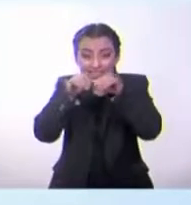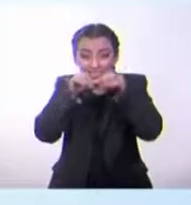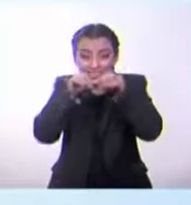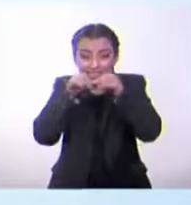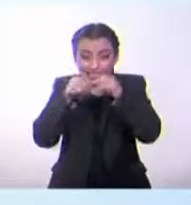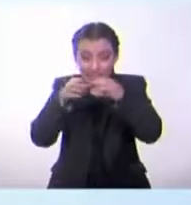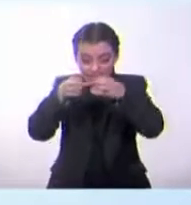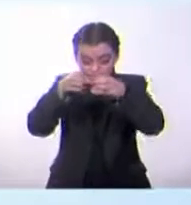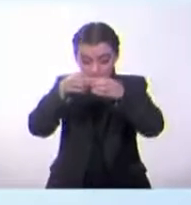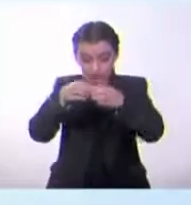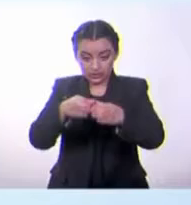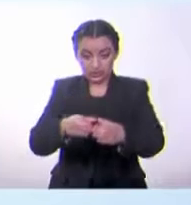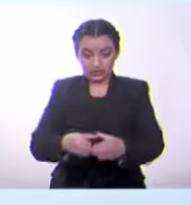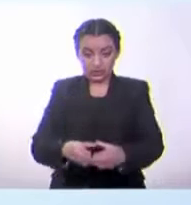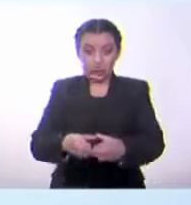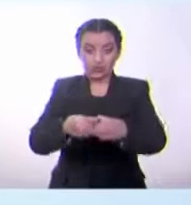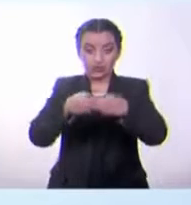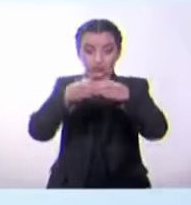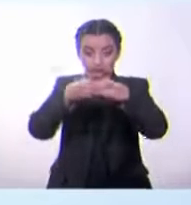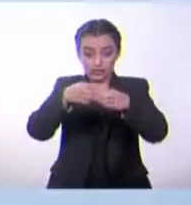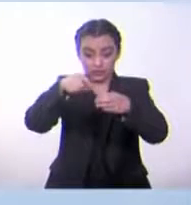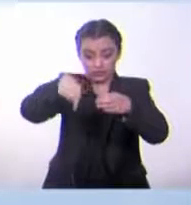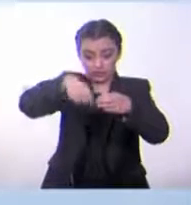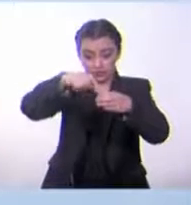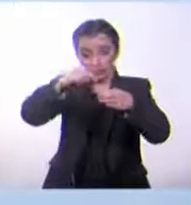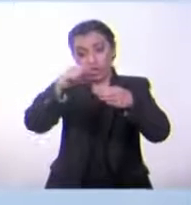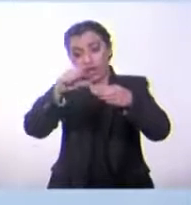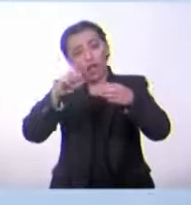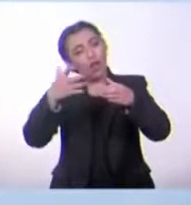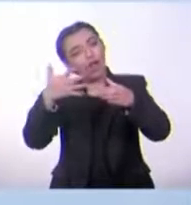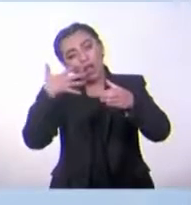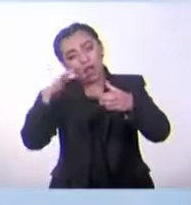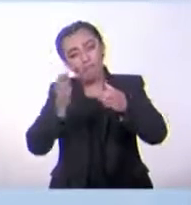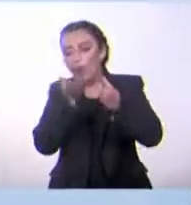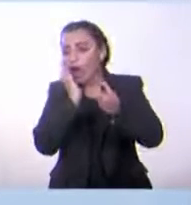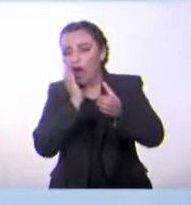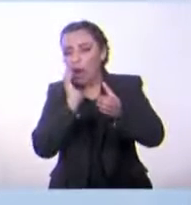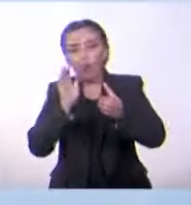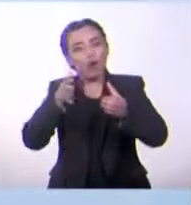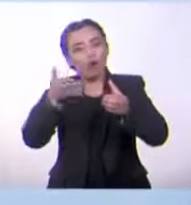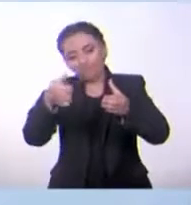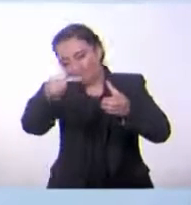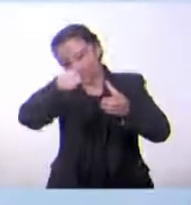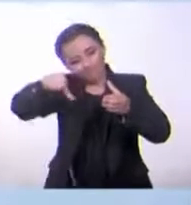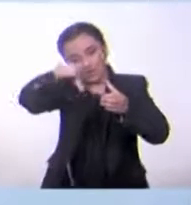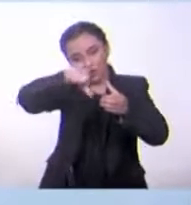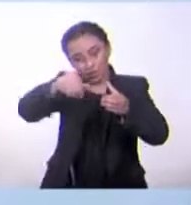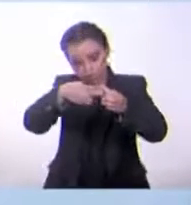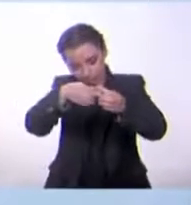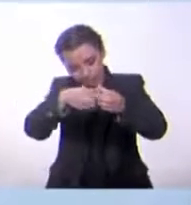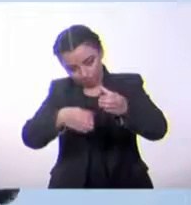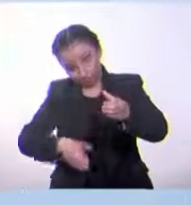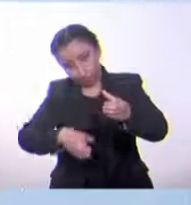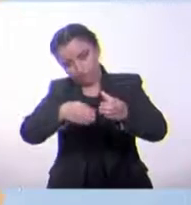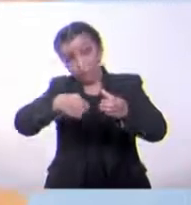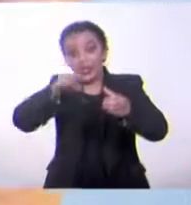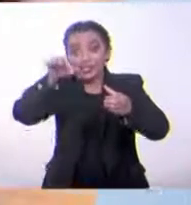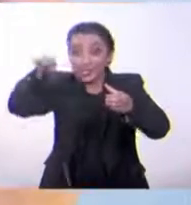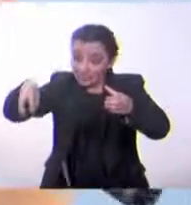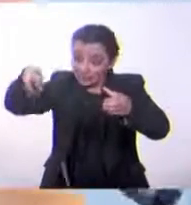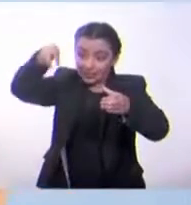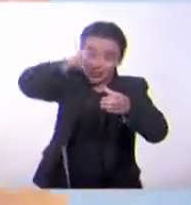los litros de disolución. Y se expresa matemáticamente así.